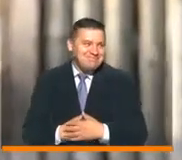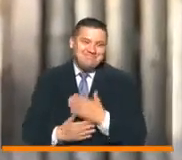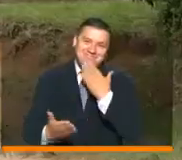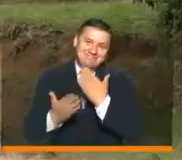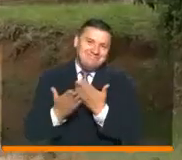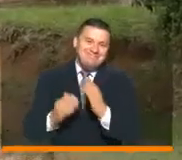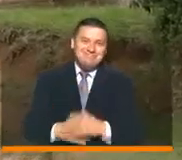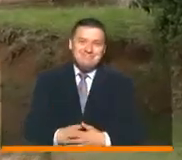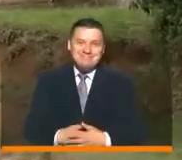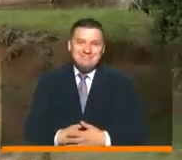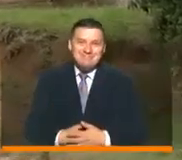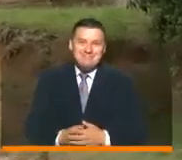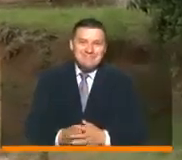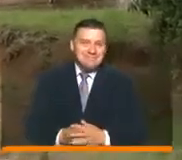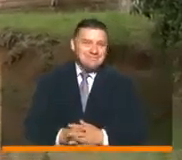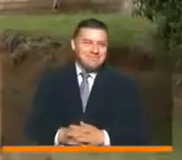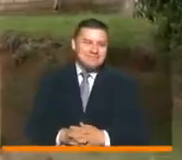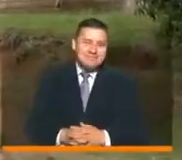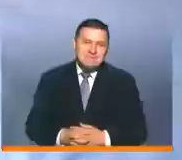gracias a esto.